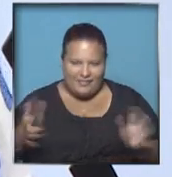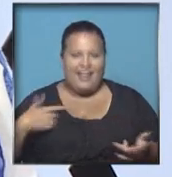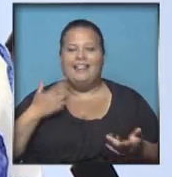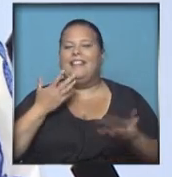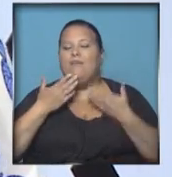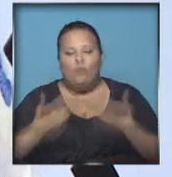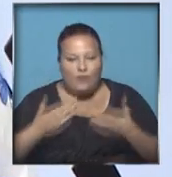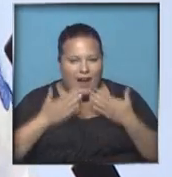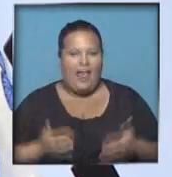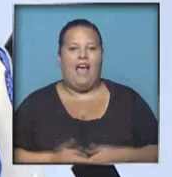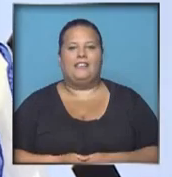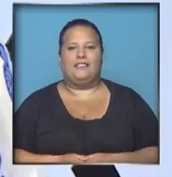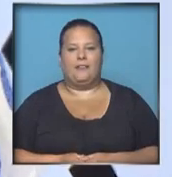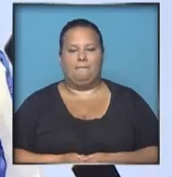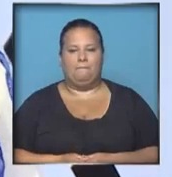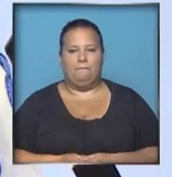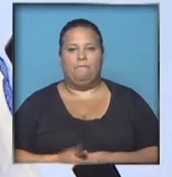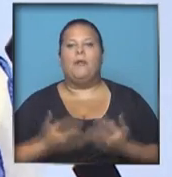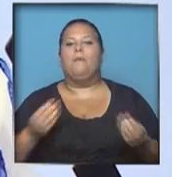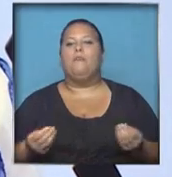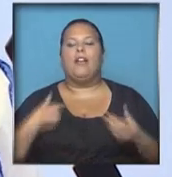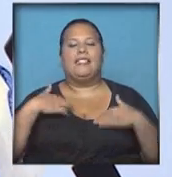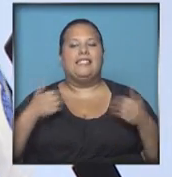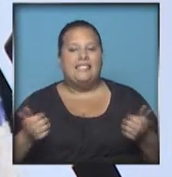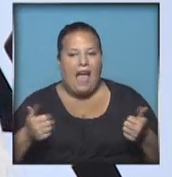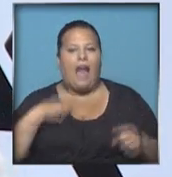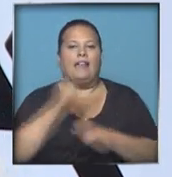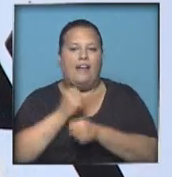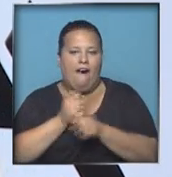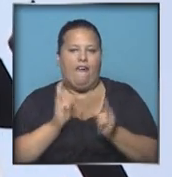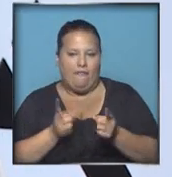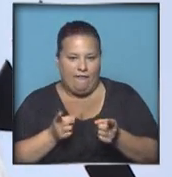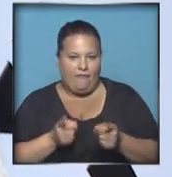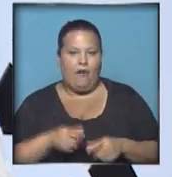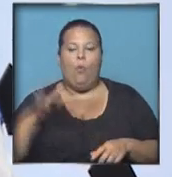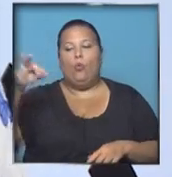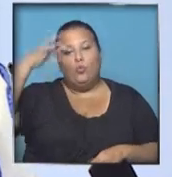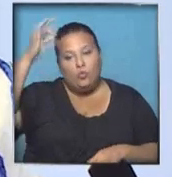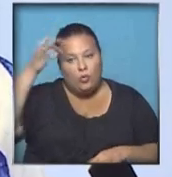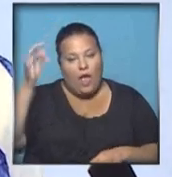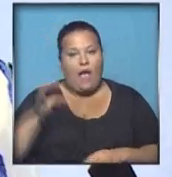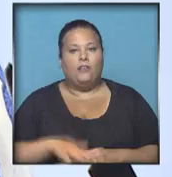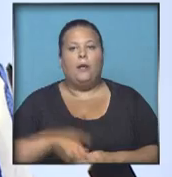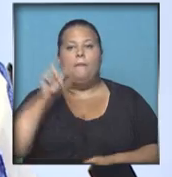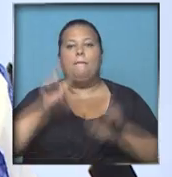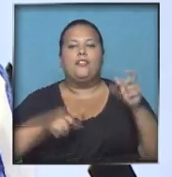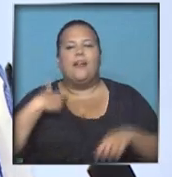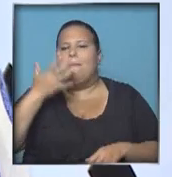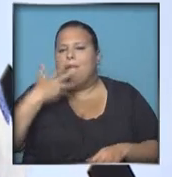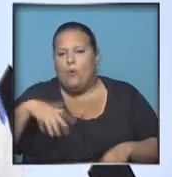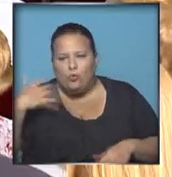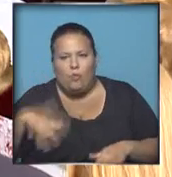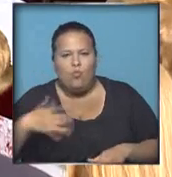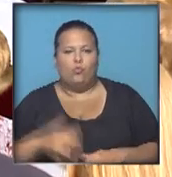primero porque estoy sana y trabajando en una obra que con un personaje que me gusta